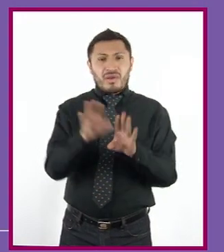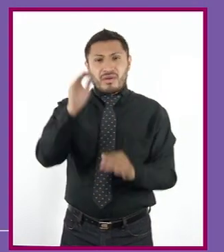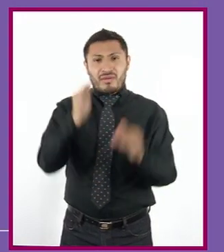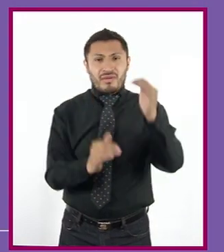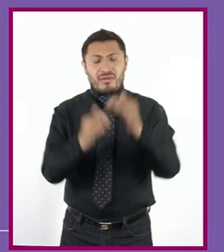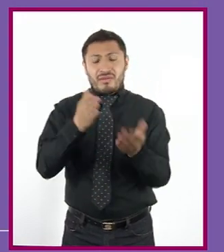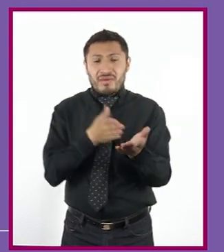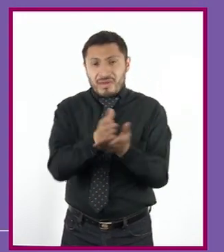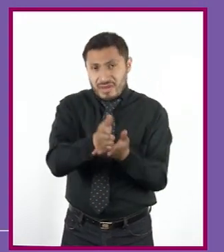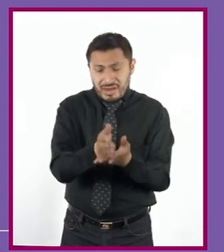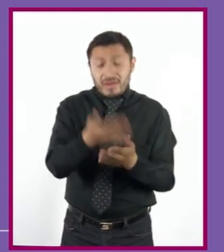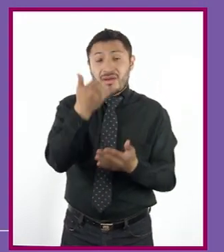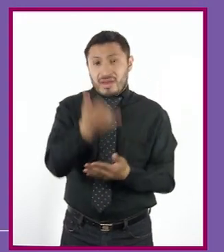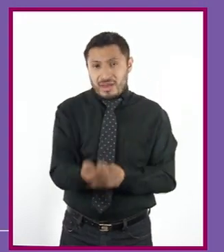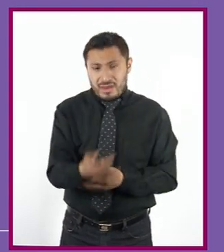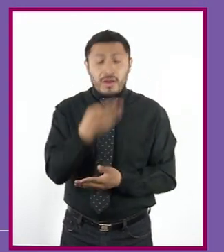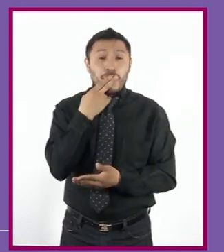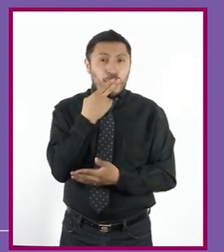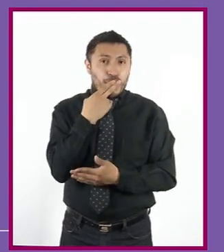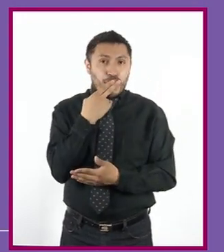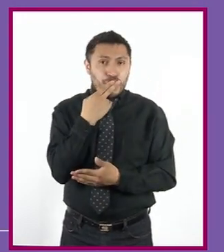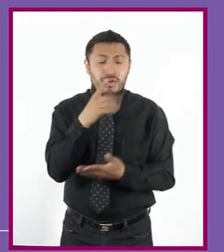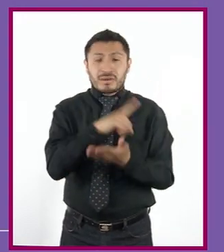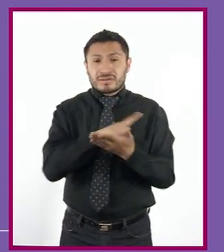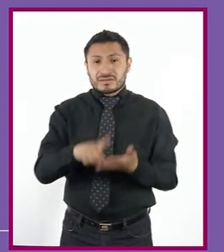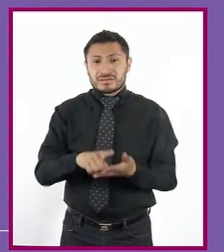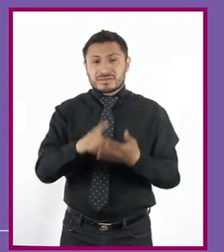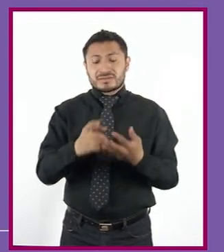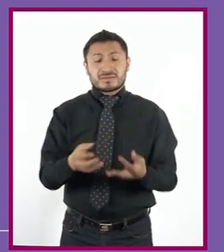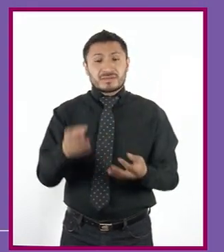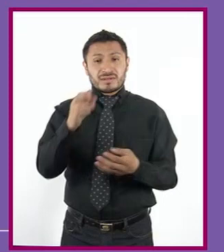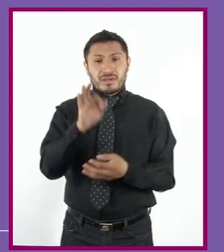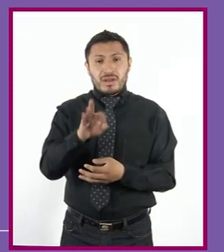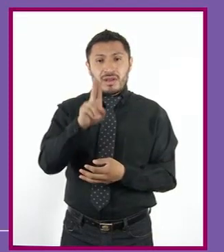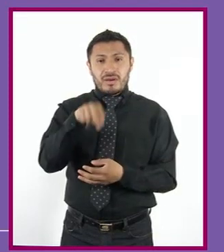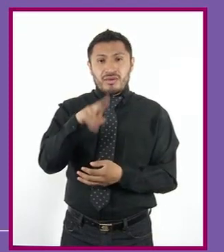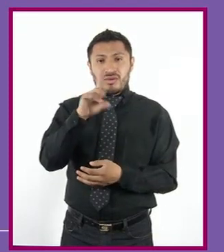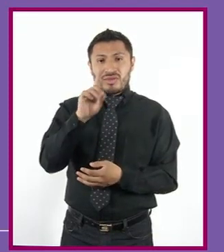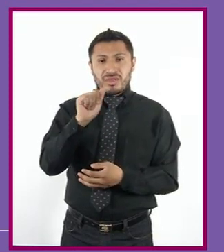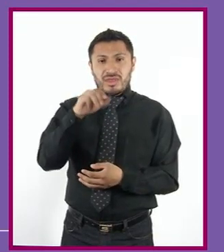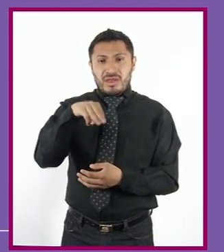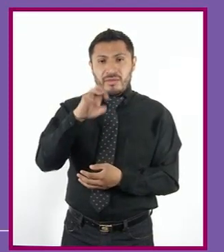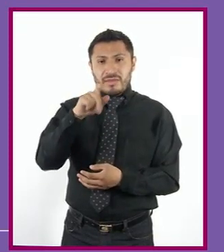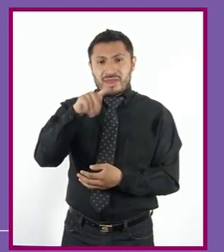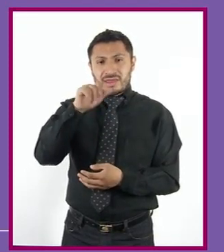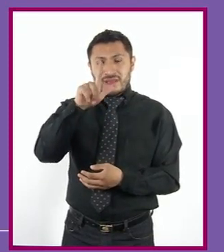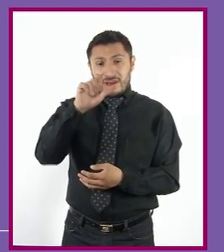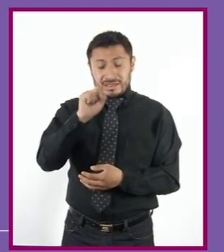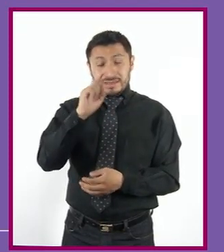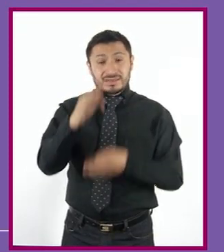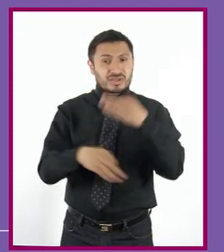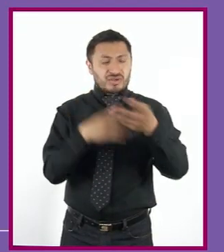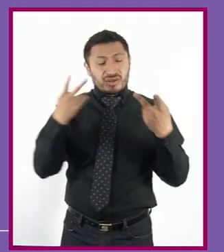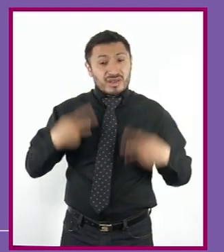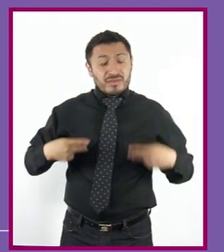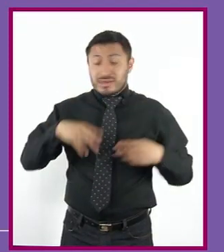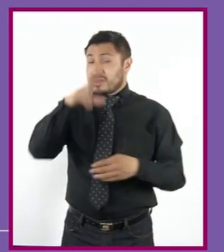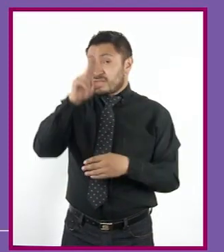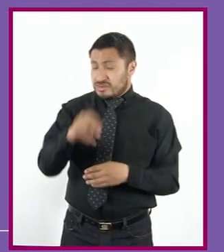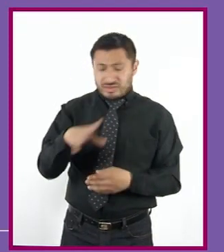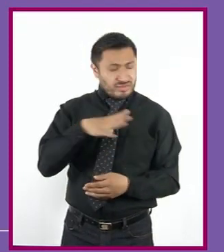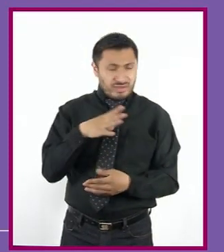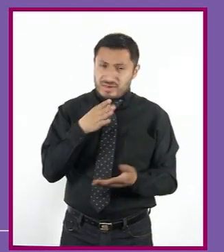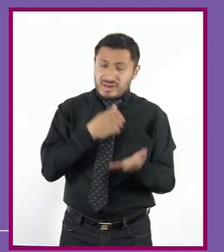en el acceso y en el ejercicio de derechos fundamentales. No todas las personas tienen el